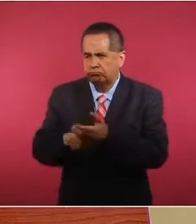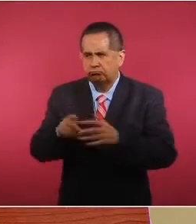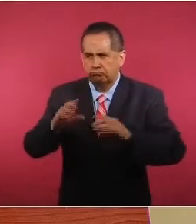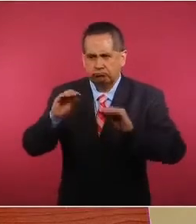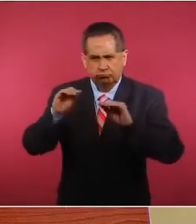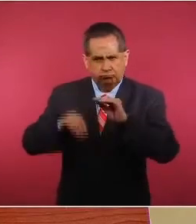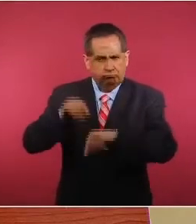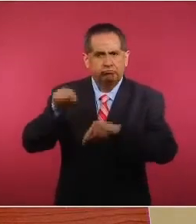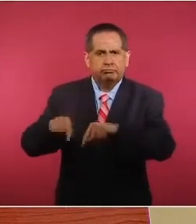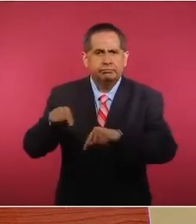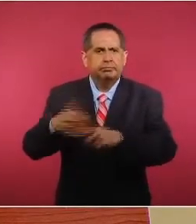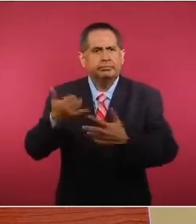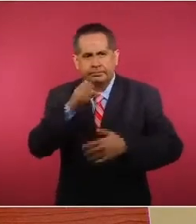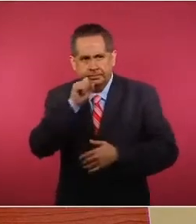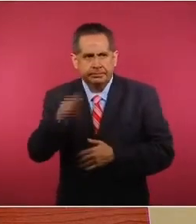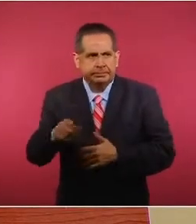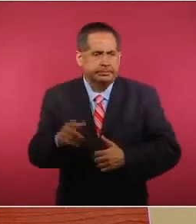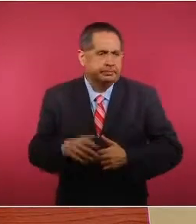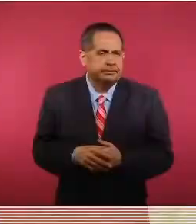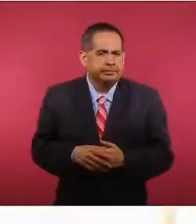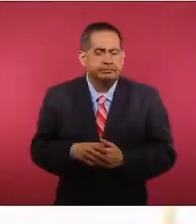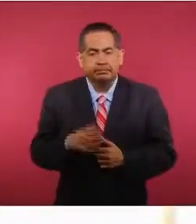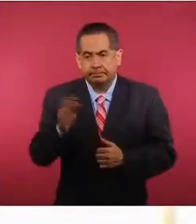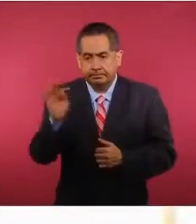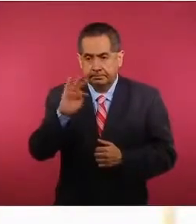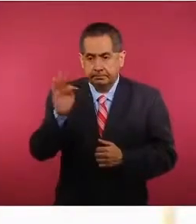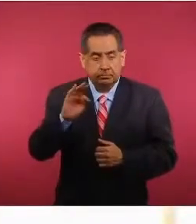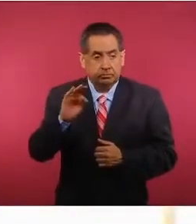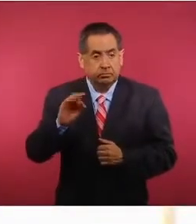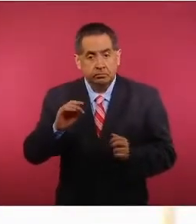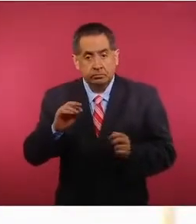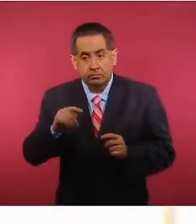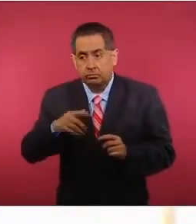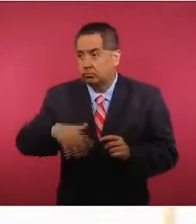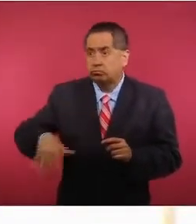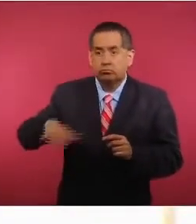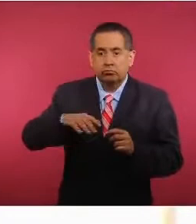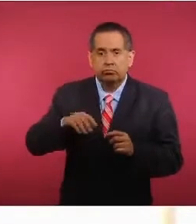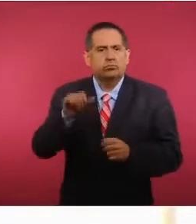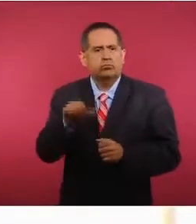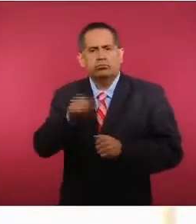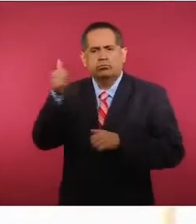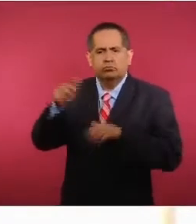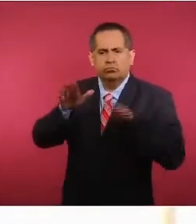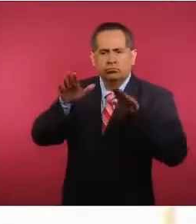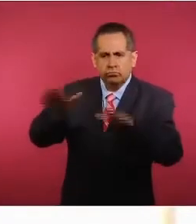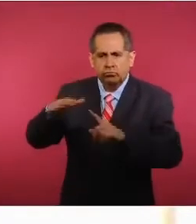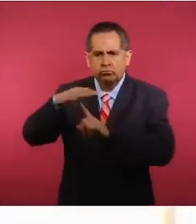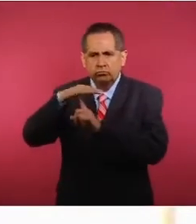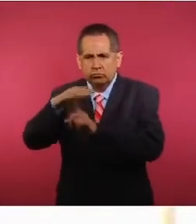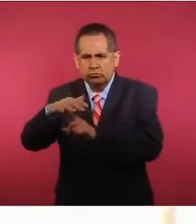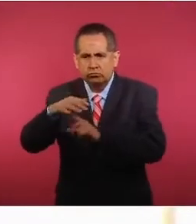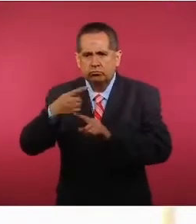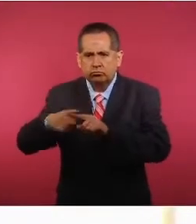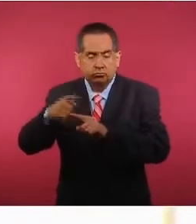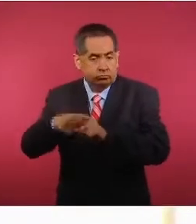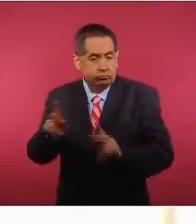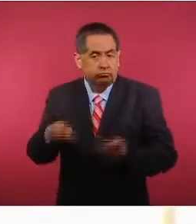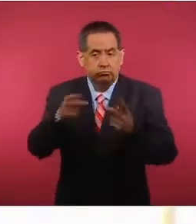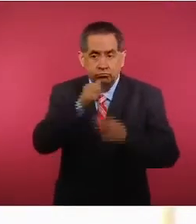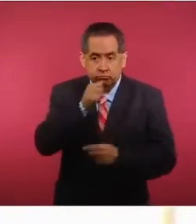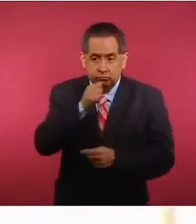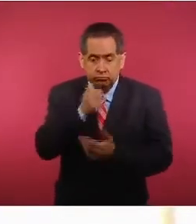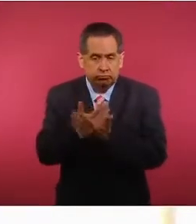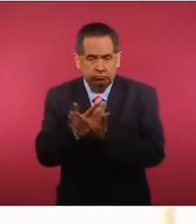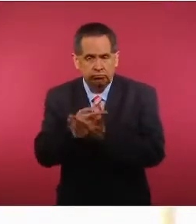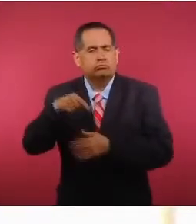bienes. Y también, en tanto se venden los otros aviones y helicópteros, es